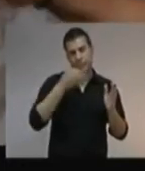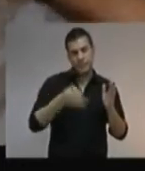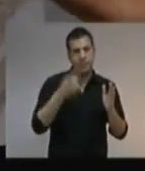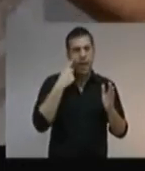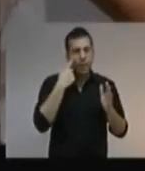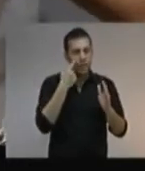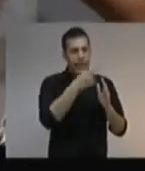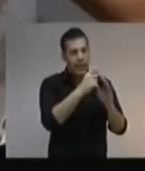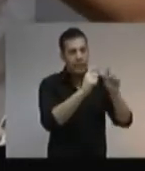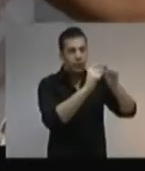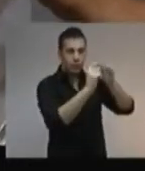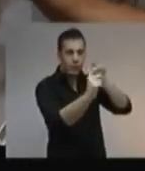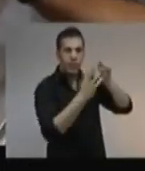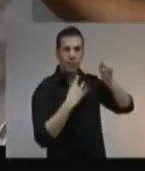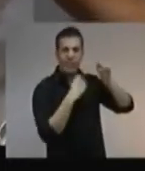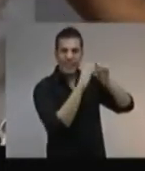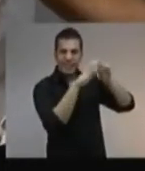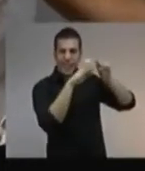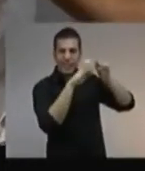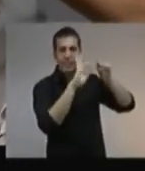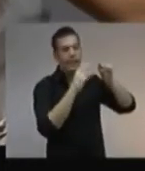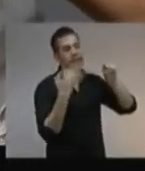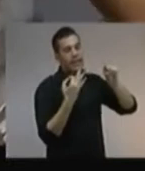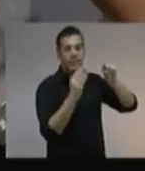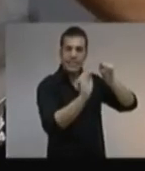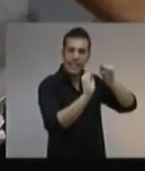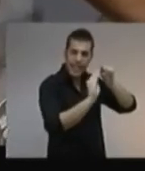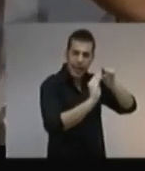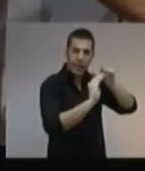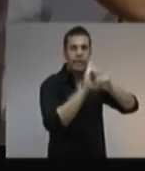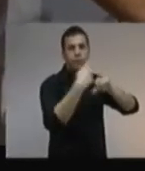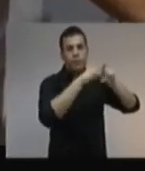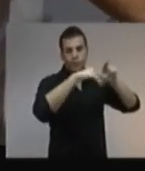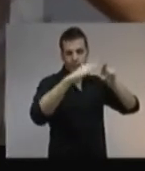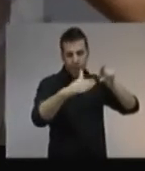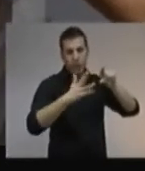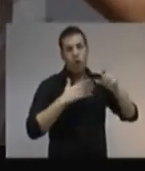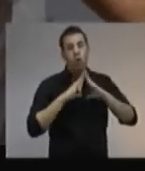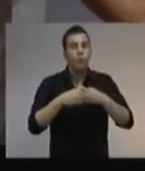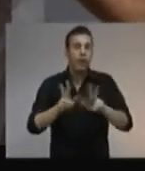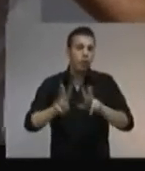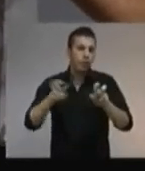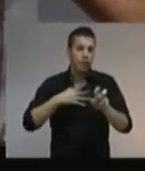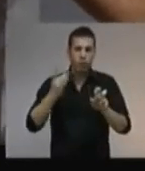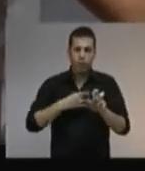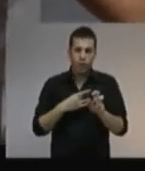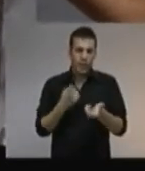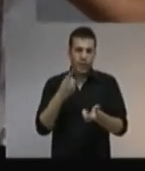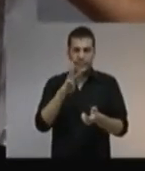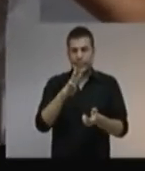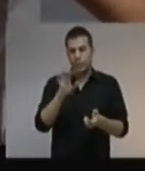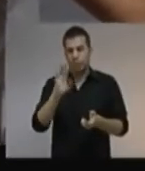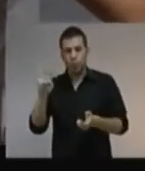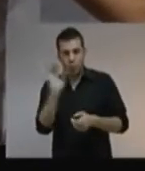estas costuritas que se hinchan, pues hay que estarlas lijando y pintando. Un barco nuevo, pues ¿sí? Te puede durar prácticamente sin